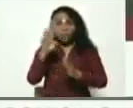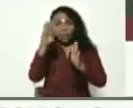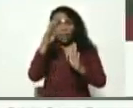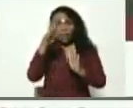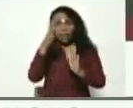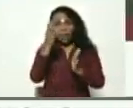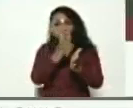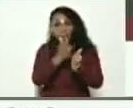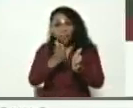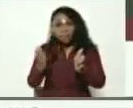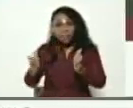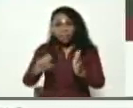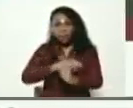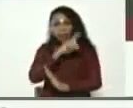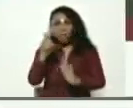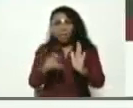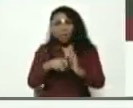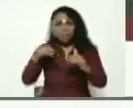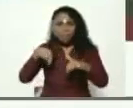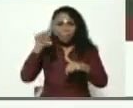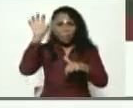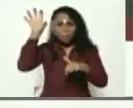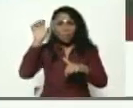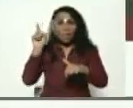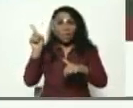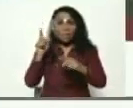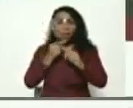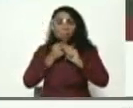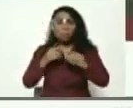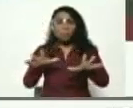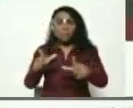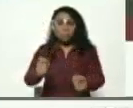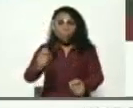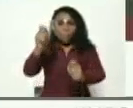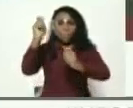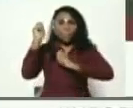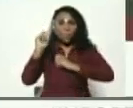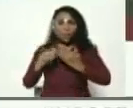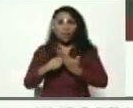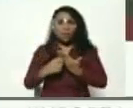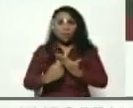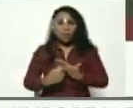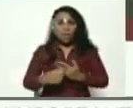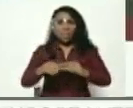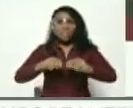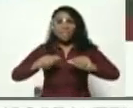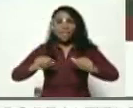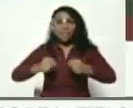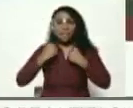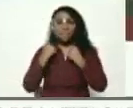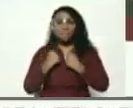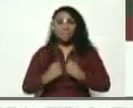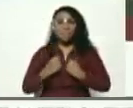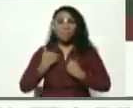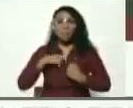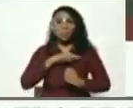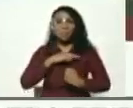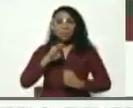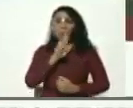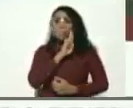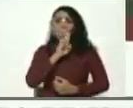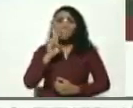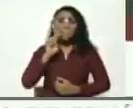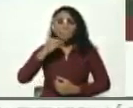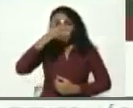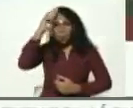de la Nación. Esta red es heredera de la revista Tierra Firme, de nuestros padres Aristides